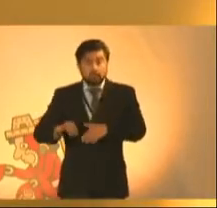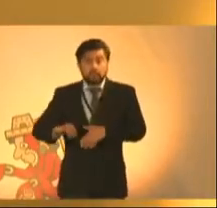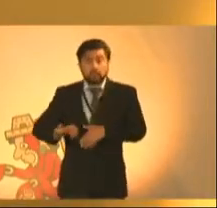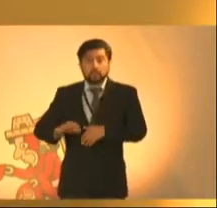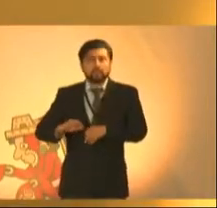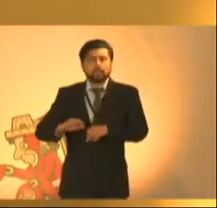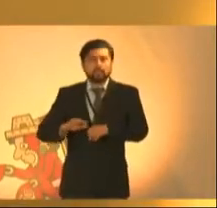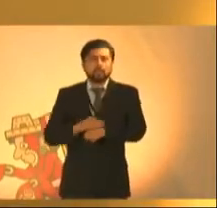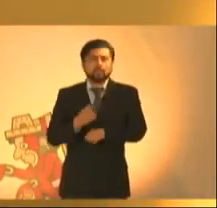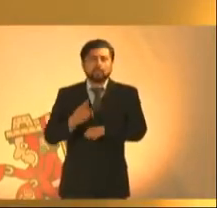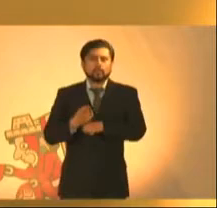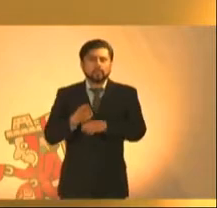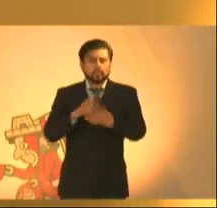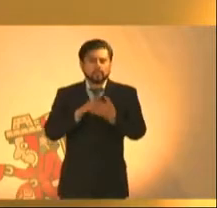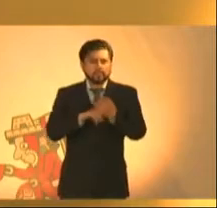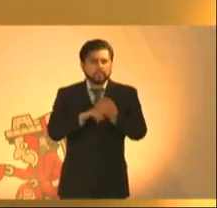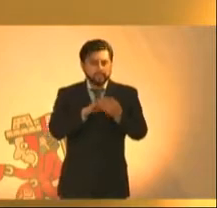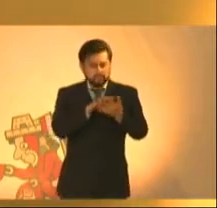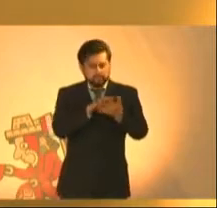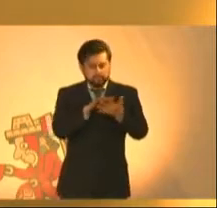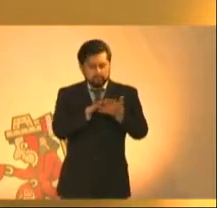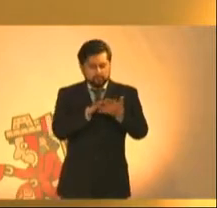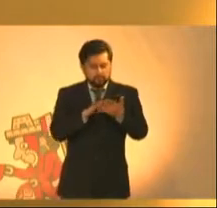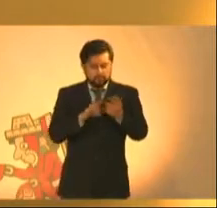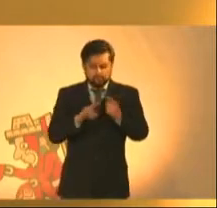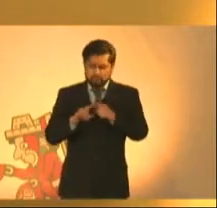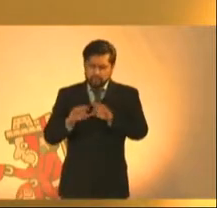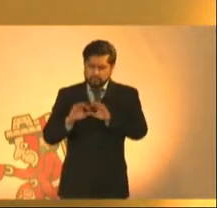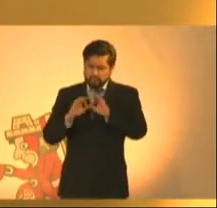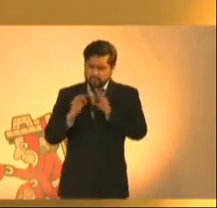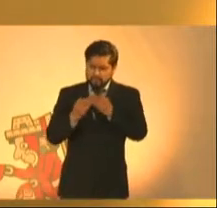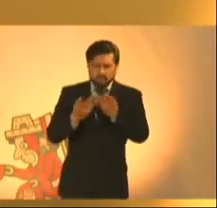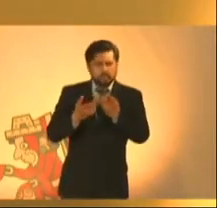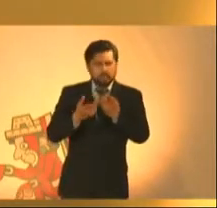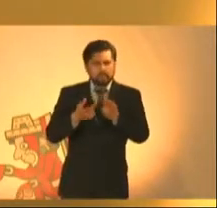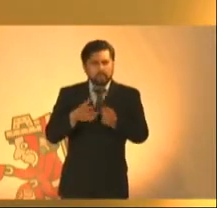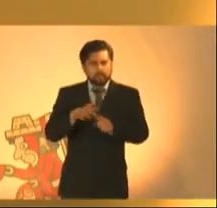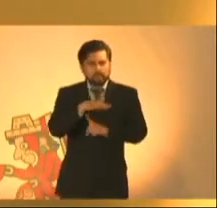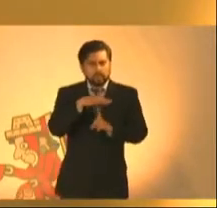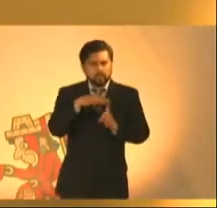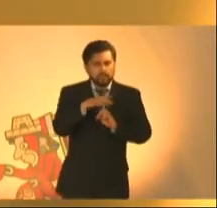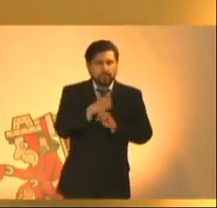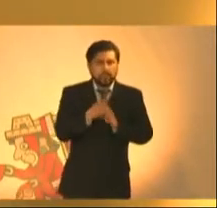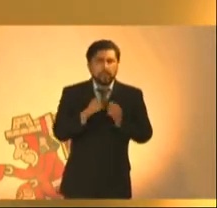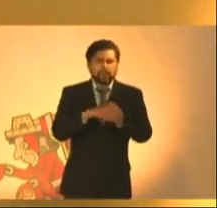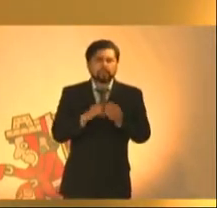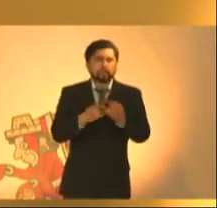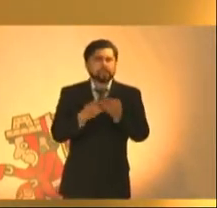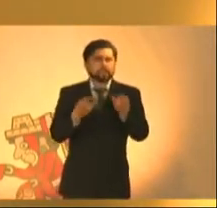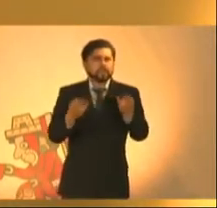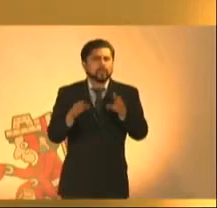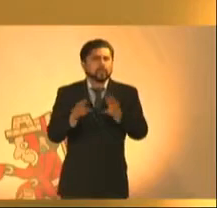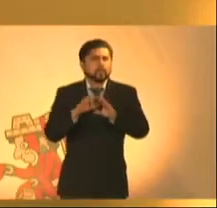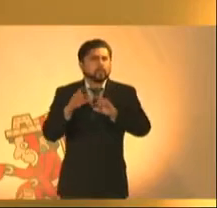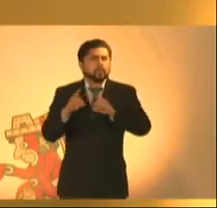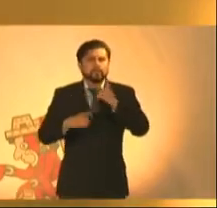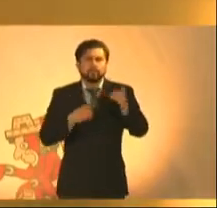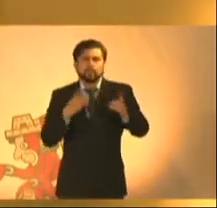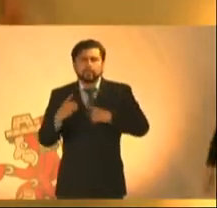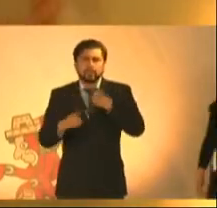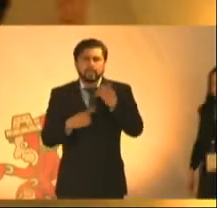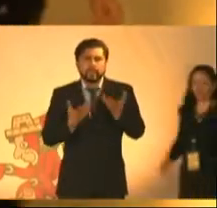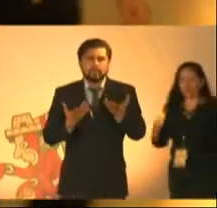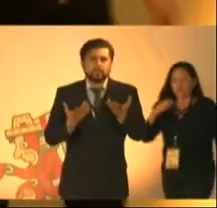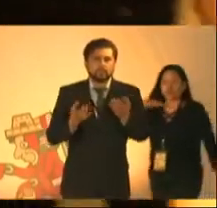además admite múltiples lecturas como bien dijo fermín tienen la lectura de una novela de aventuras esta tiene la